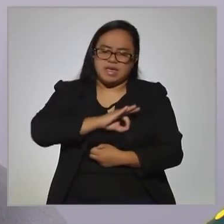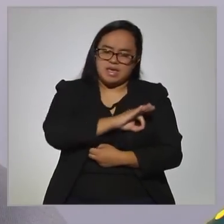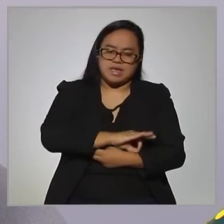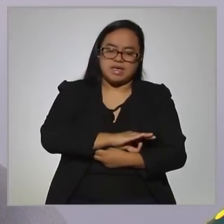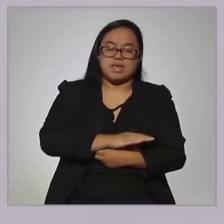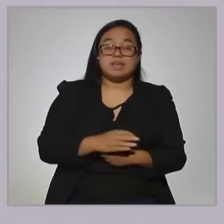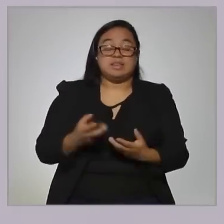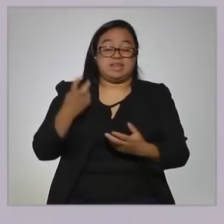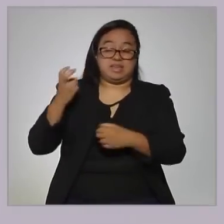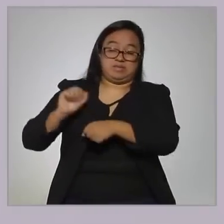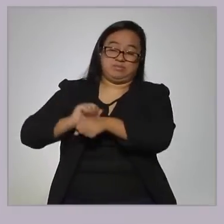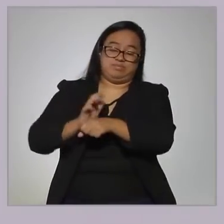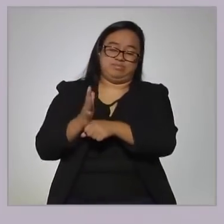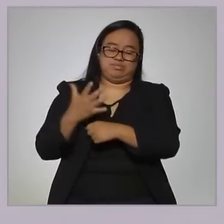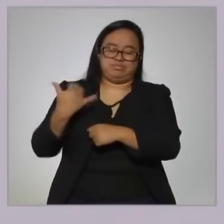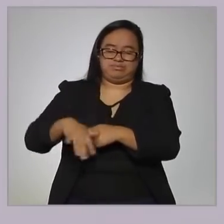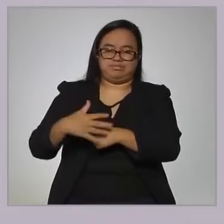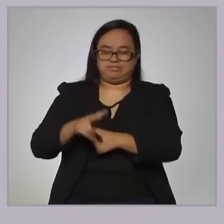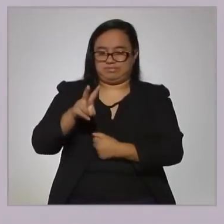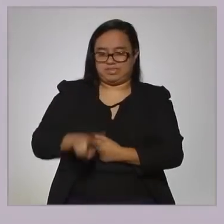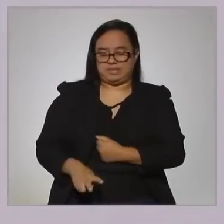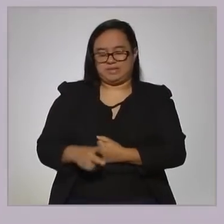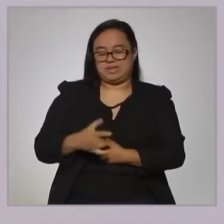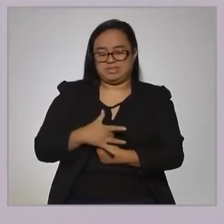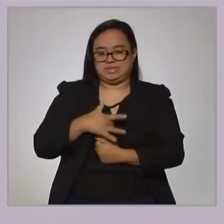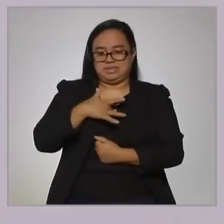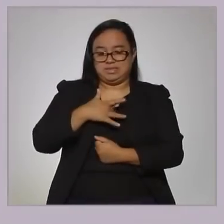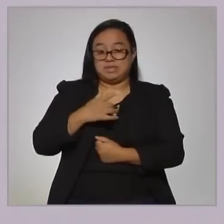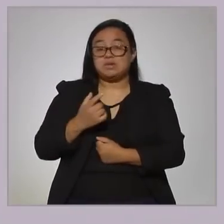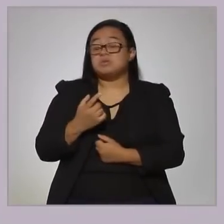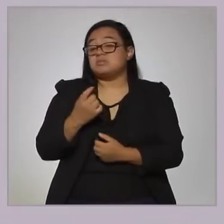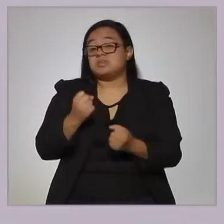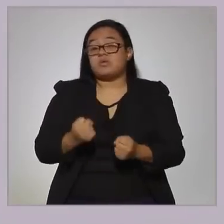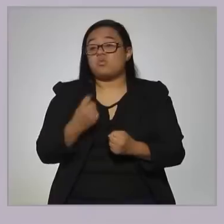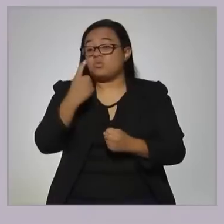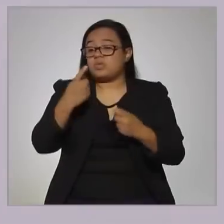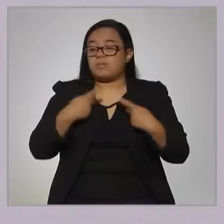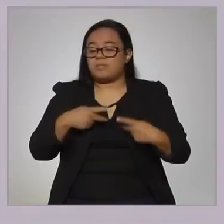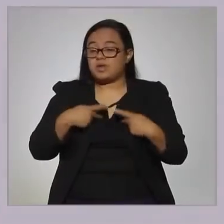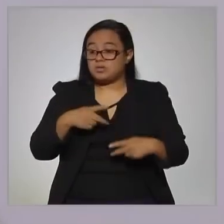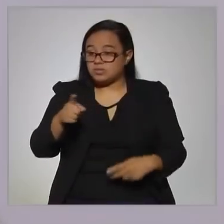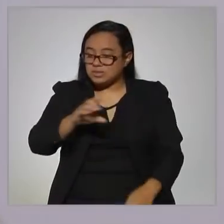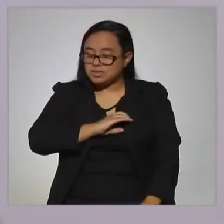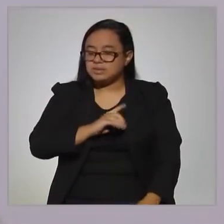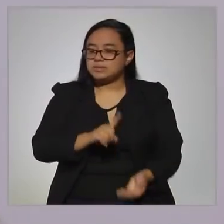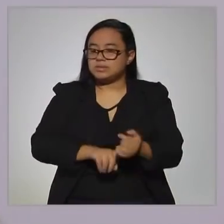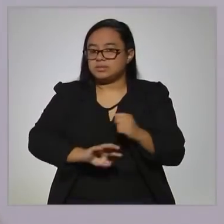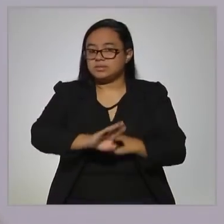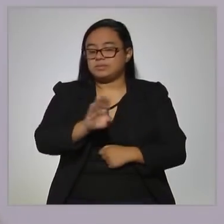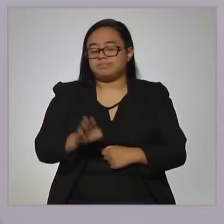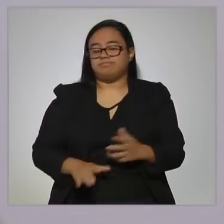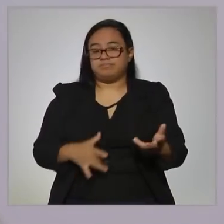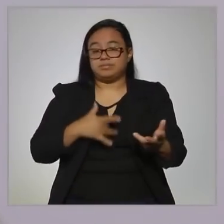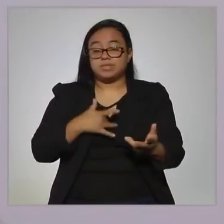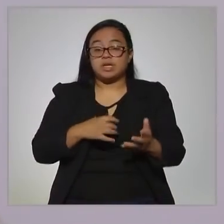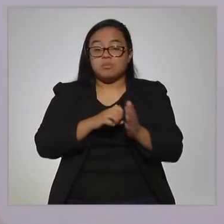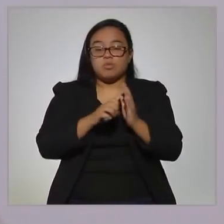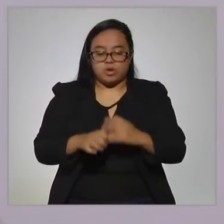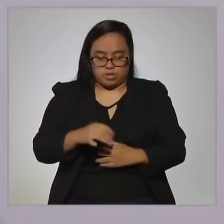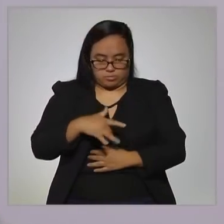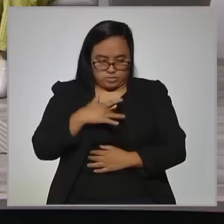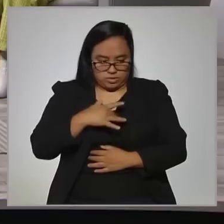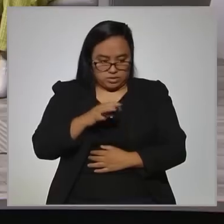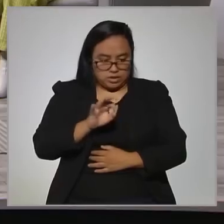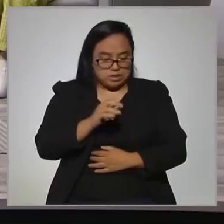una pandemia tan dura como la que pasamos. A todos se nos murió alguien querido y esa noción de que mañana te vas, te